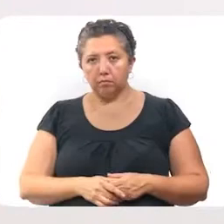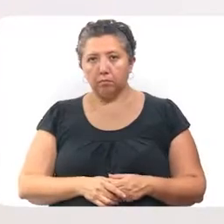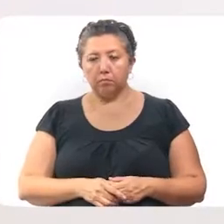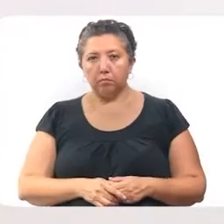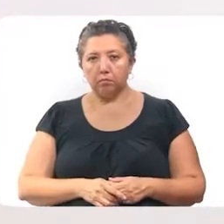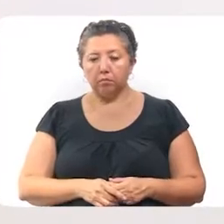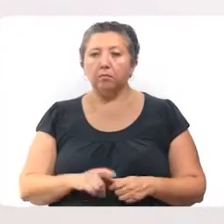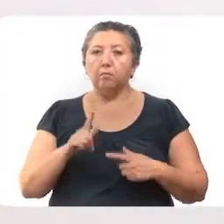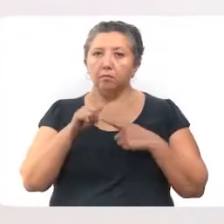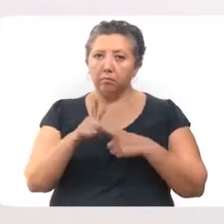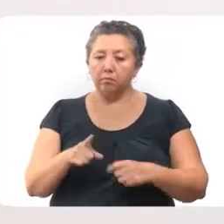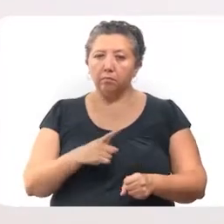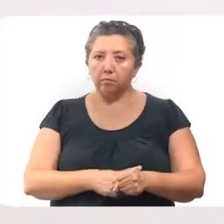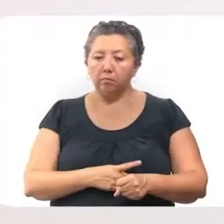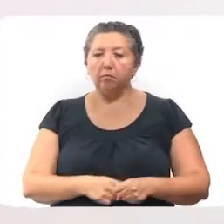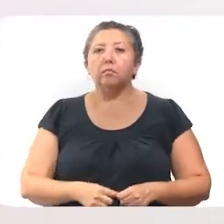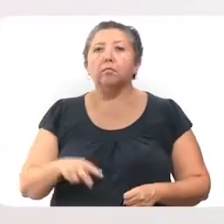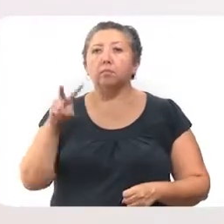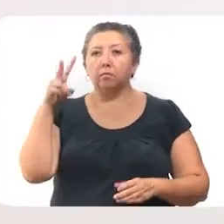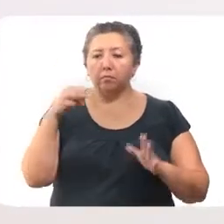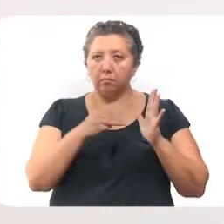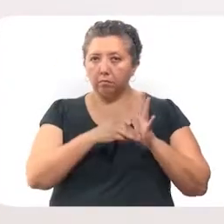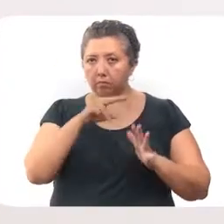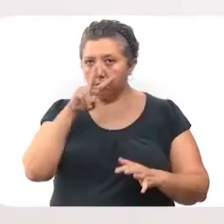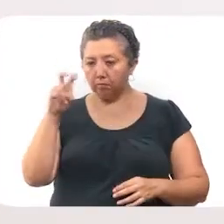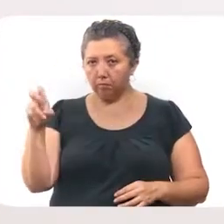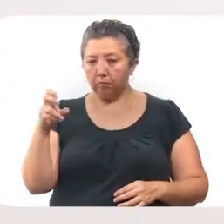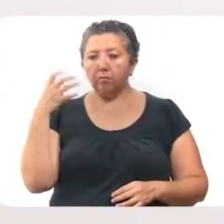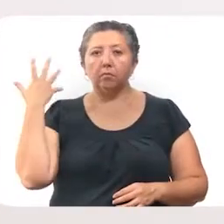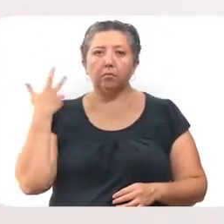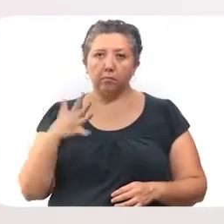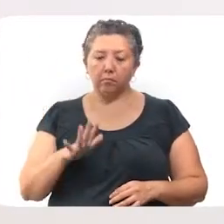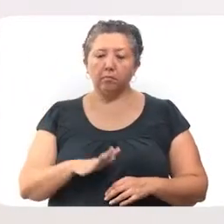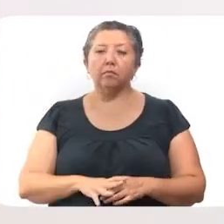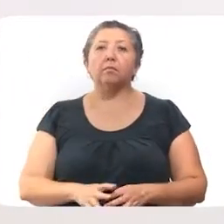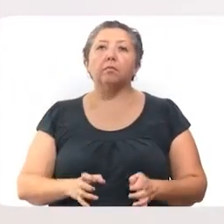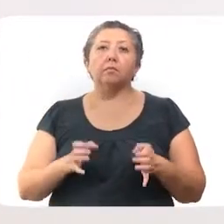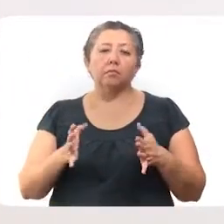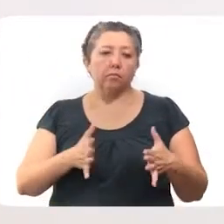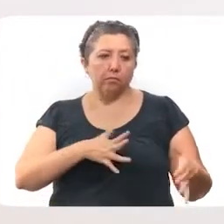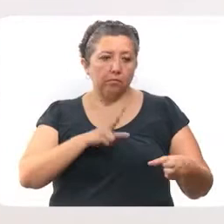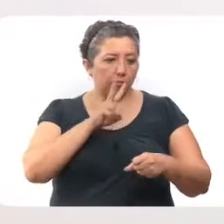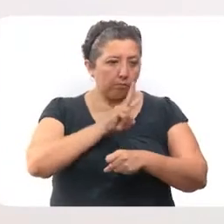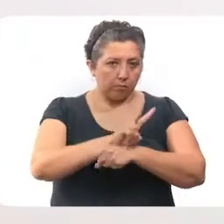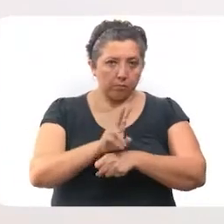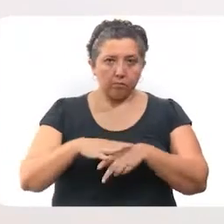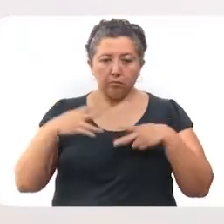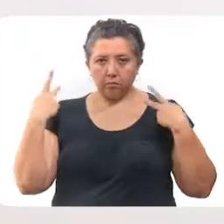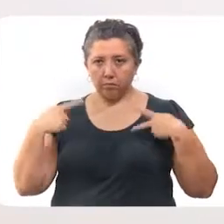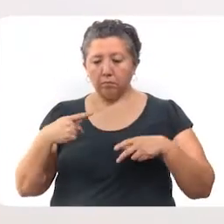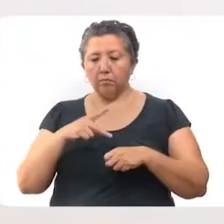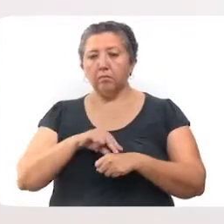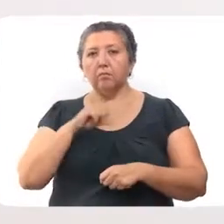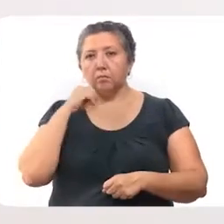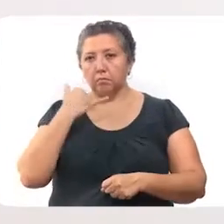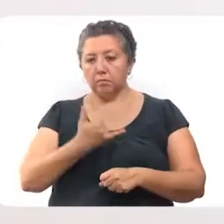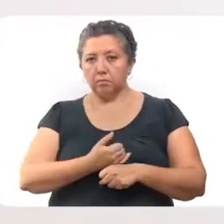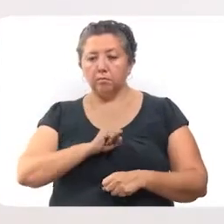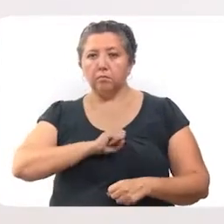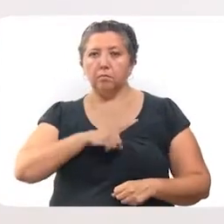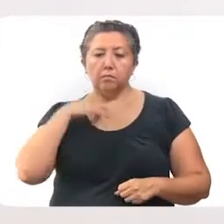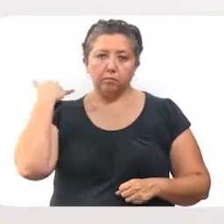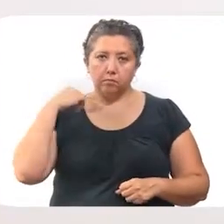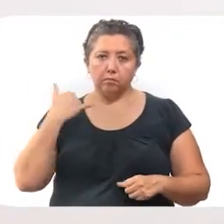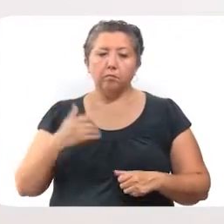coronavirus. De los casos activos, 2.210 están estables, aislados, monitoreados por el personal médico